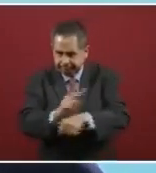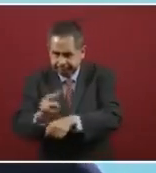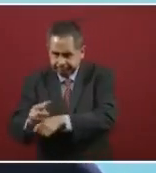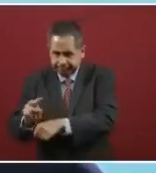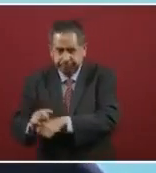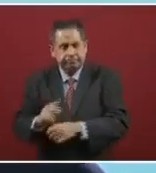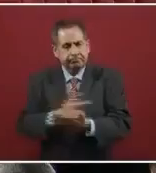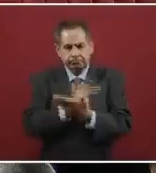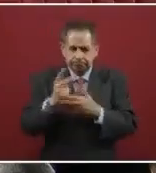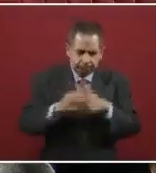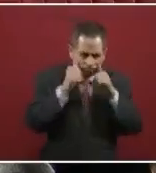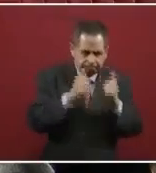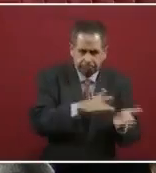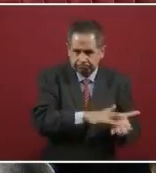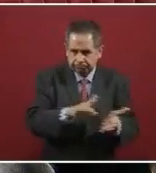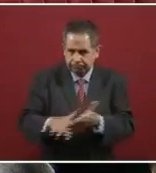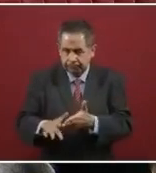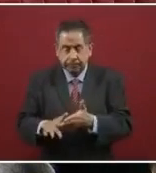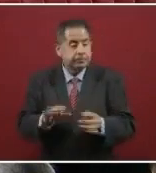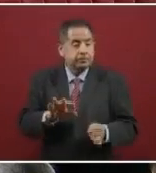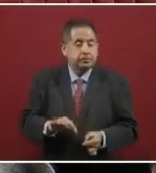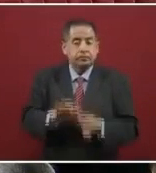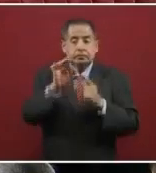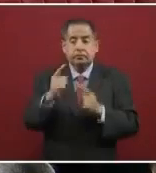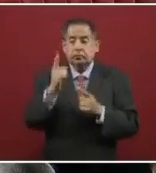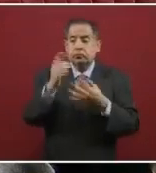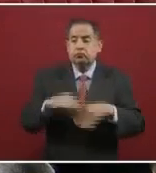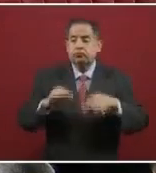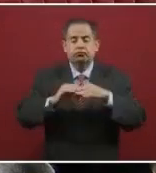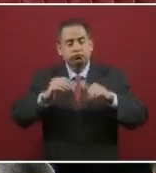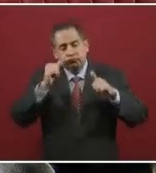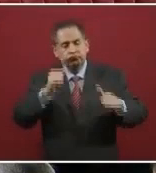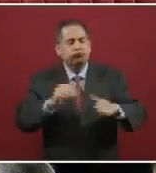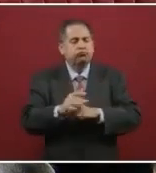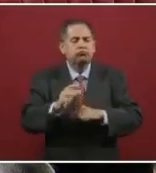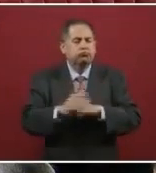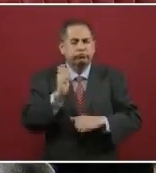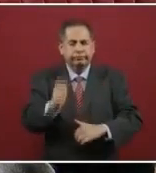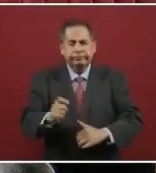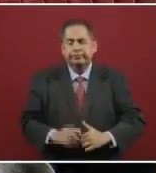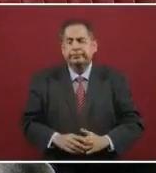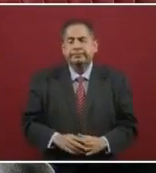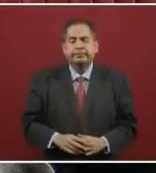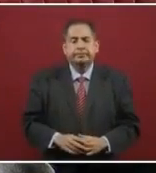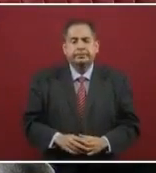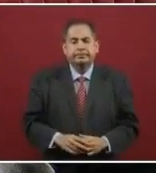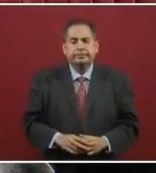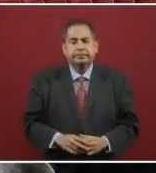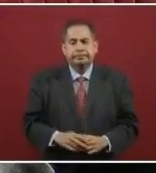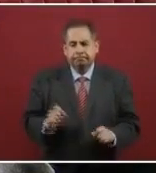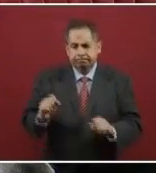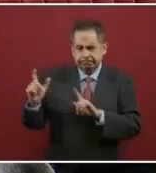en particular que quiero hacer énfasis, la que sigue. Ay, no,